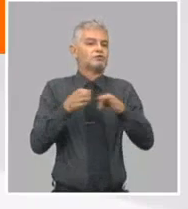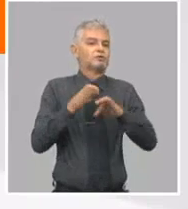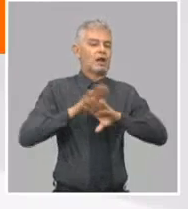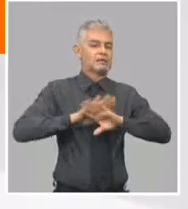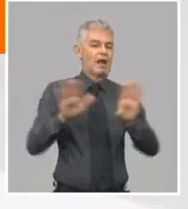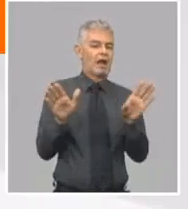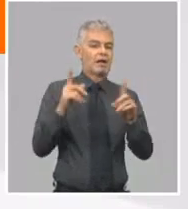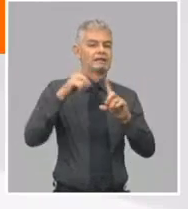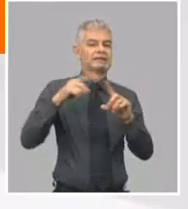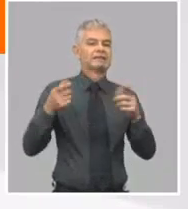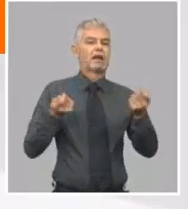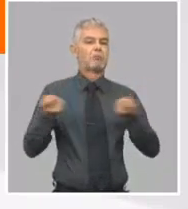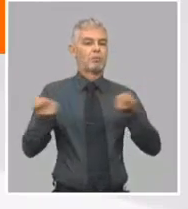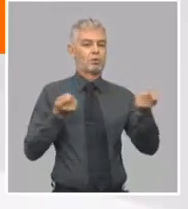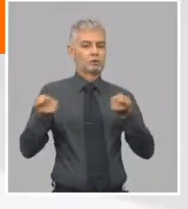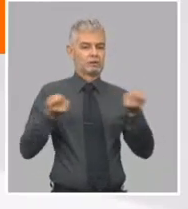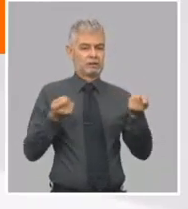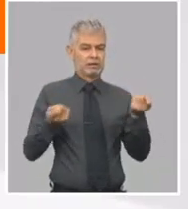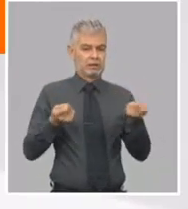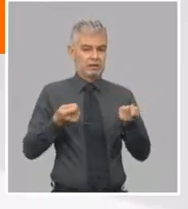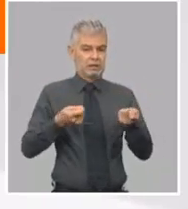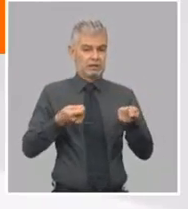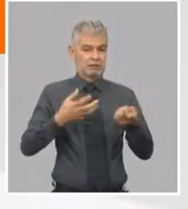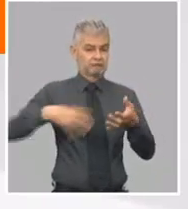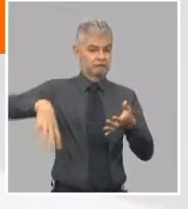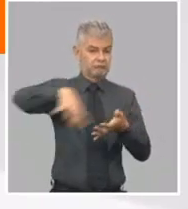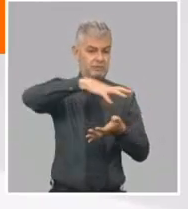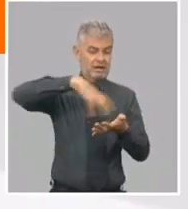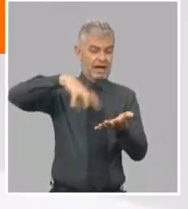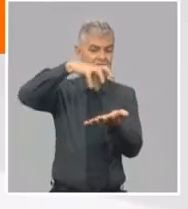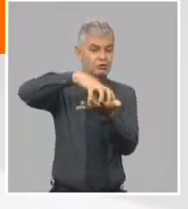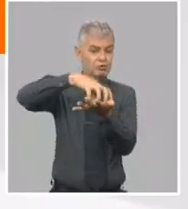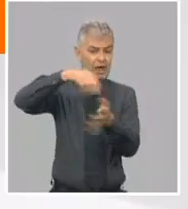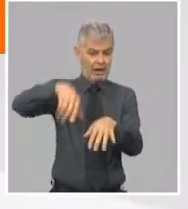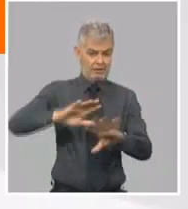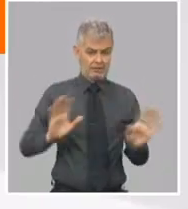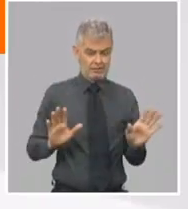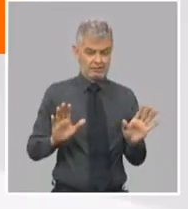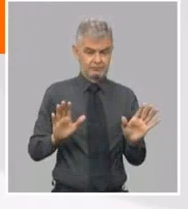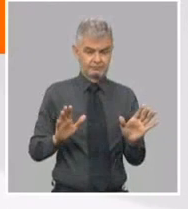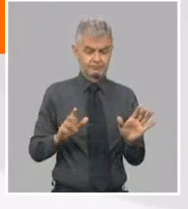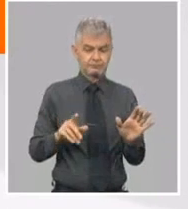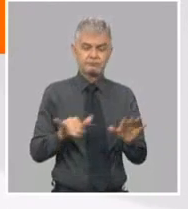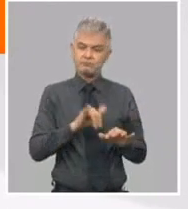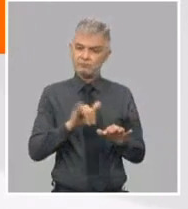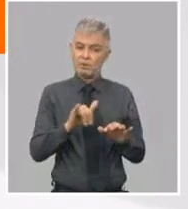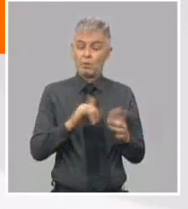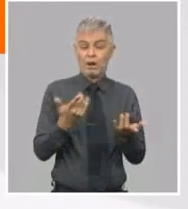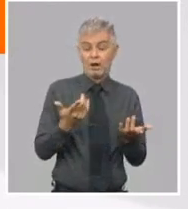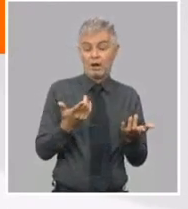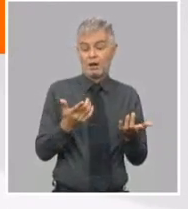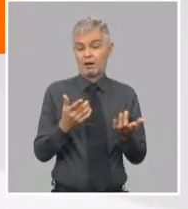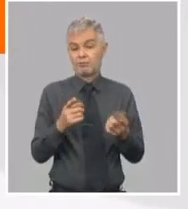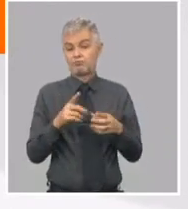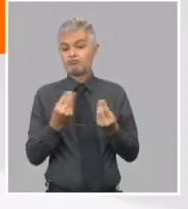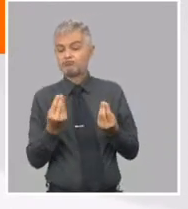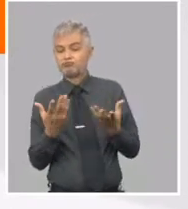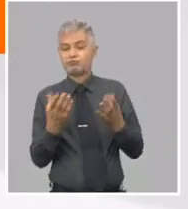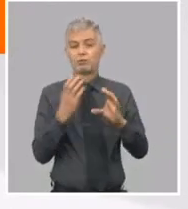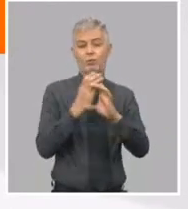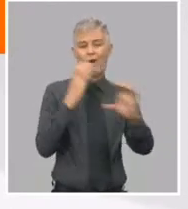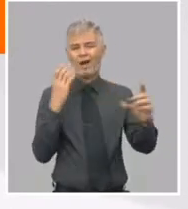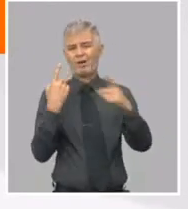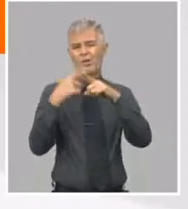el aislamiento y también con una disponibilidad técnica que no es la que quisiéramos porque ha habido